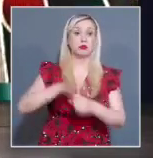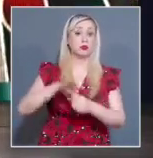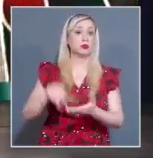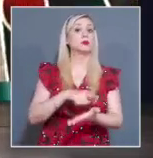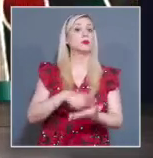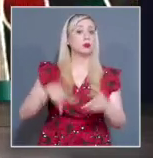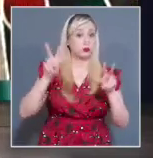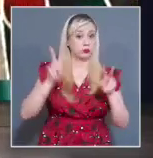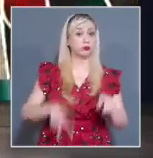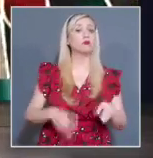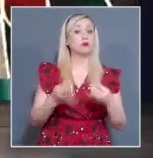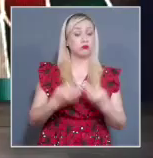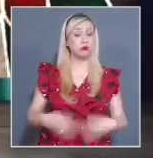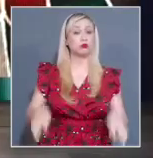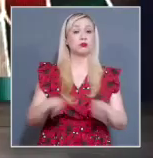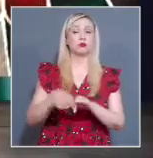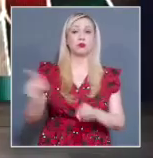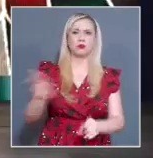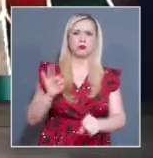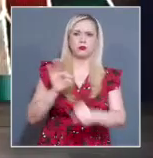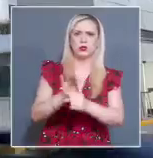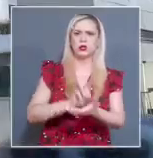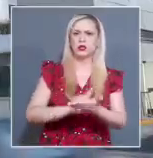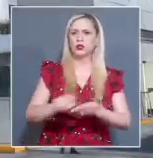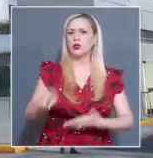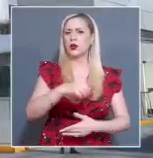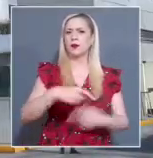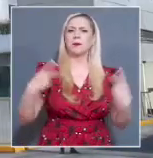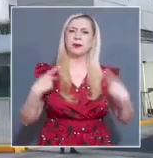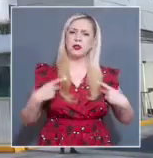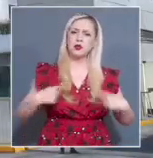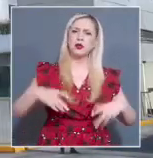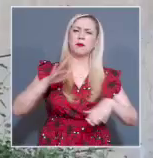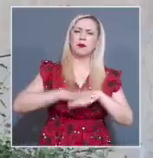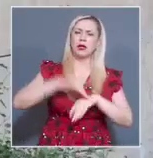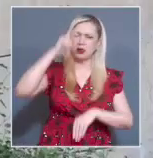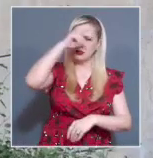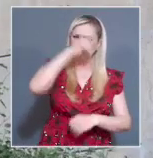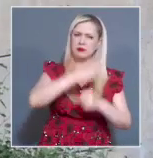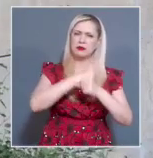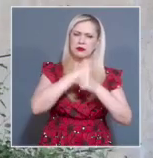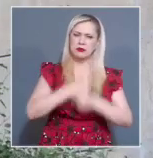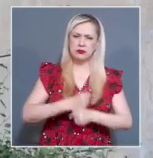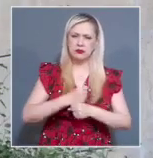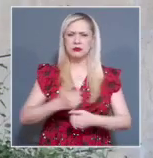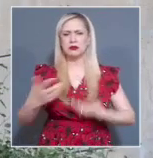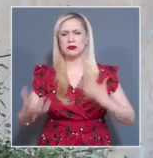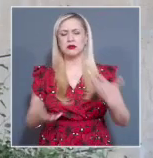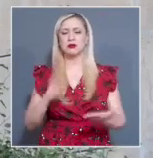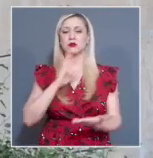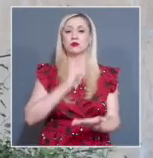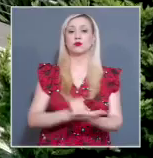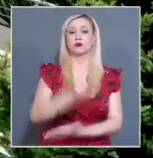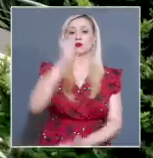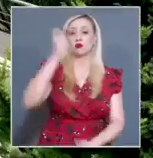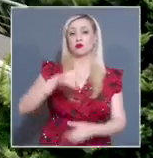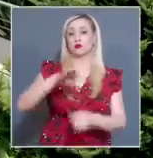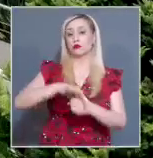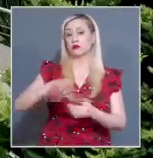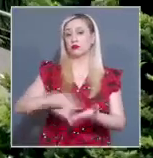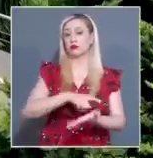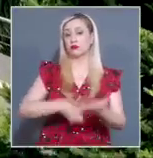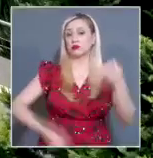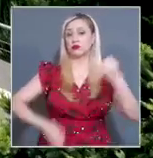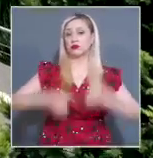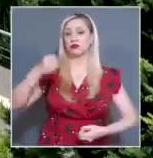protejan los derechos de sectores vulnerables. A través de sus sentencias, los tribunales electorales han impulsado las reglas en